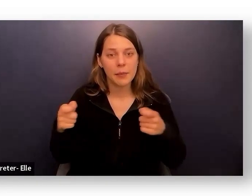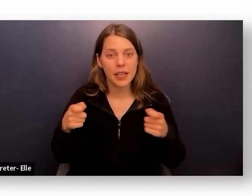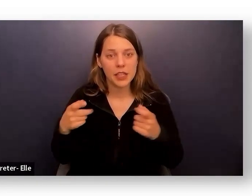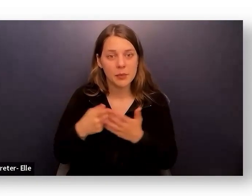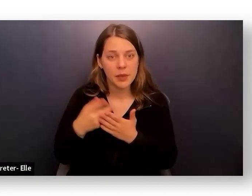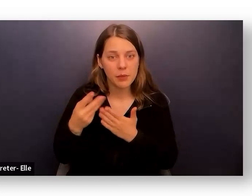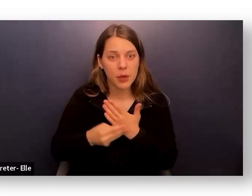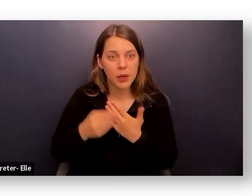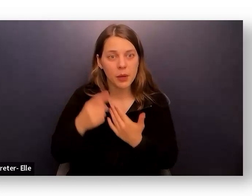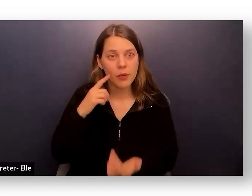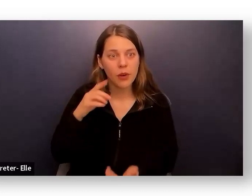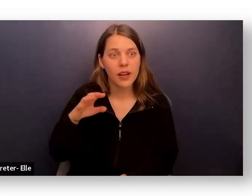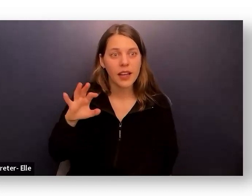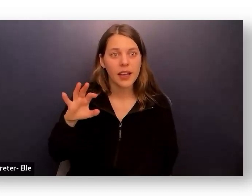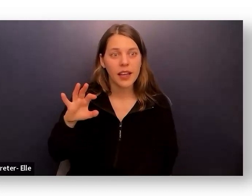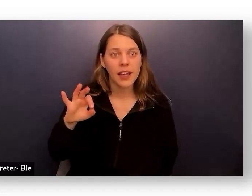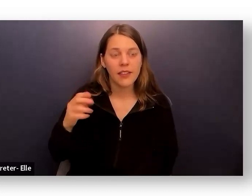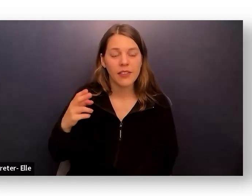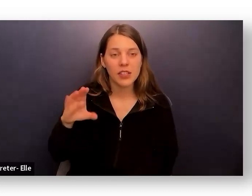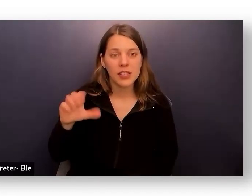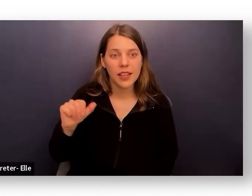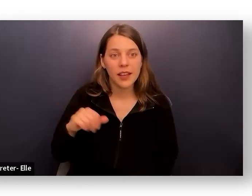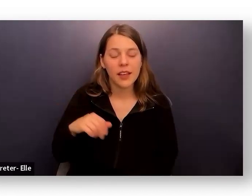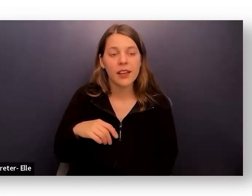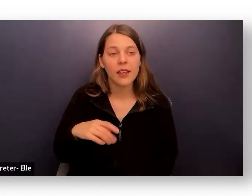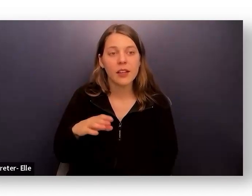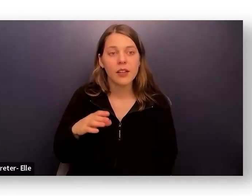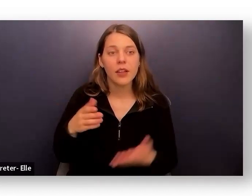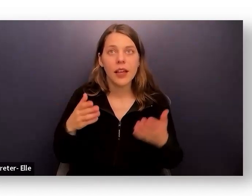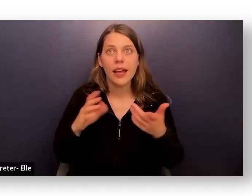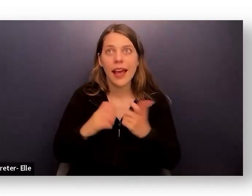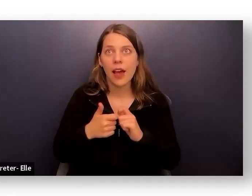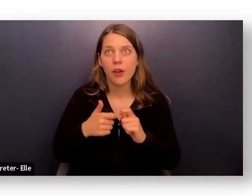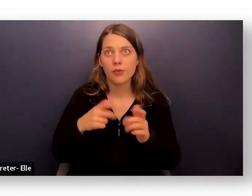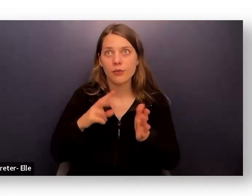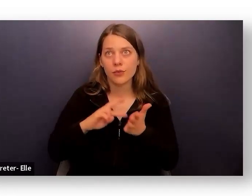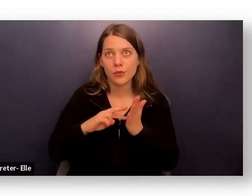Y el programa es la gestión de activos, los programas de gestión de activos.